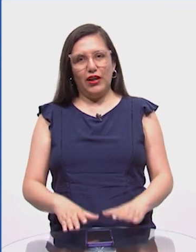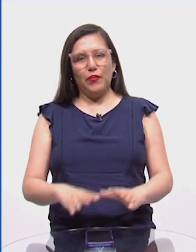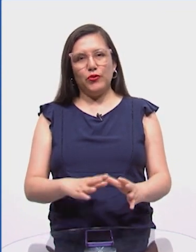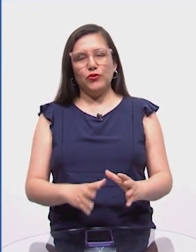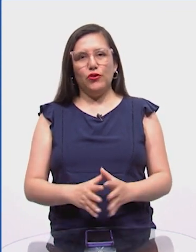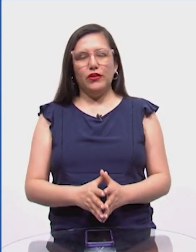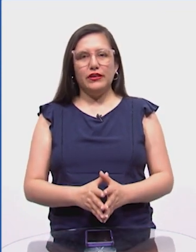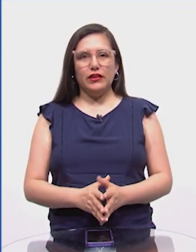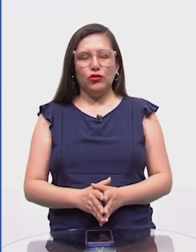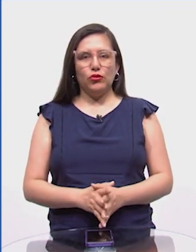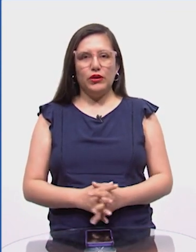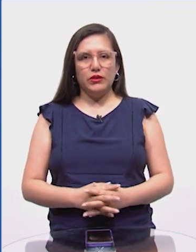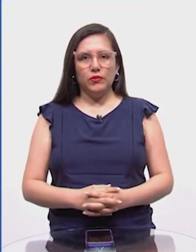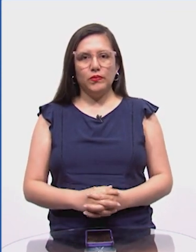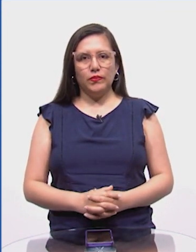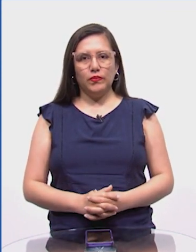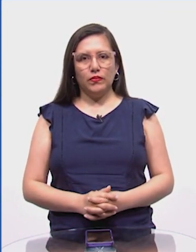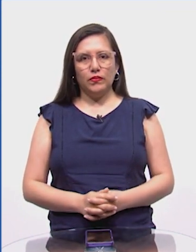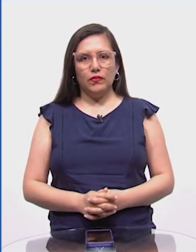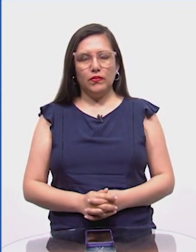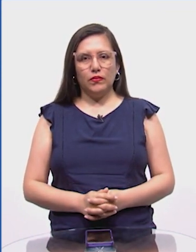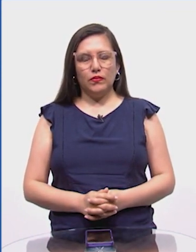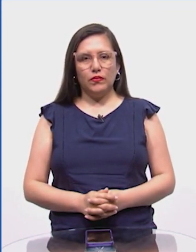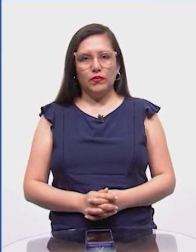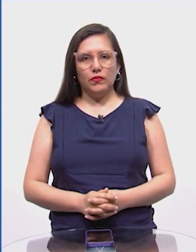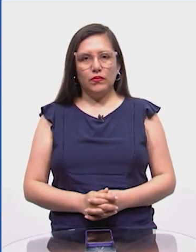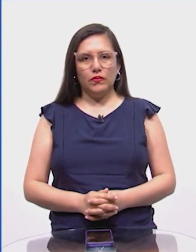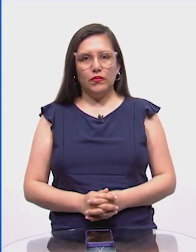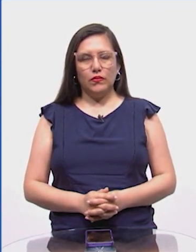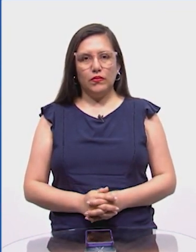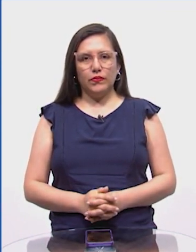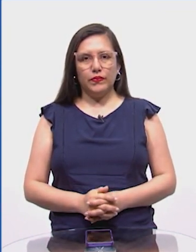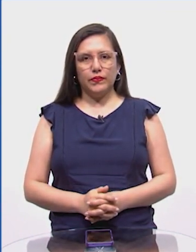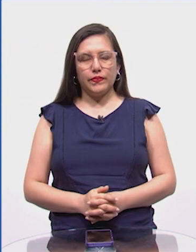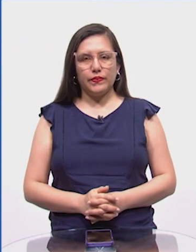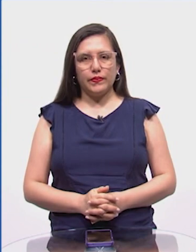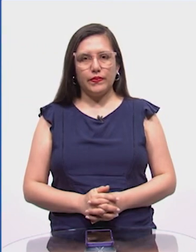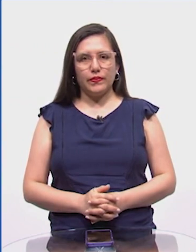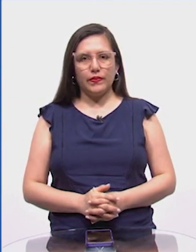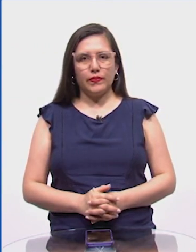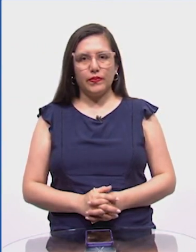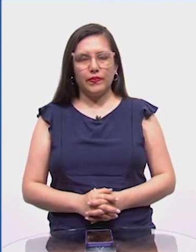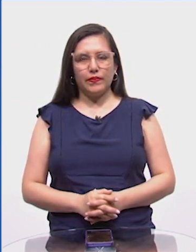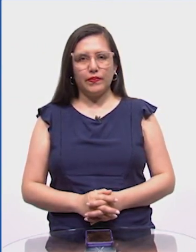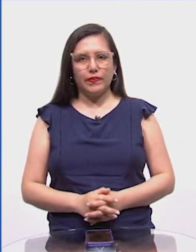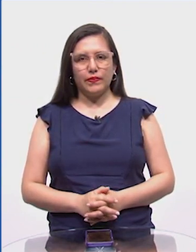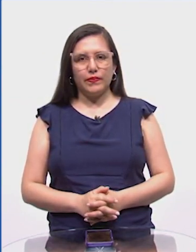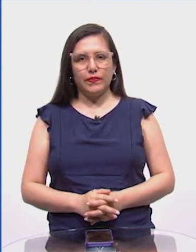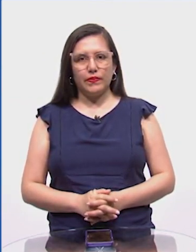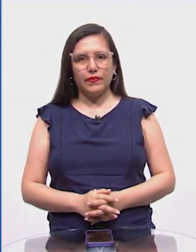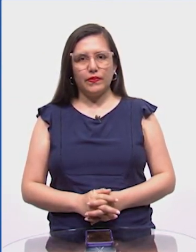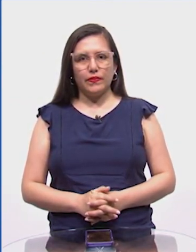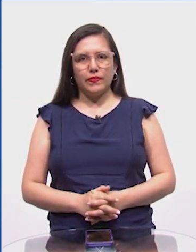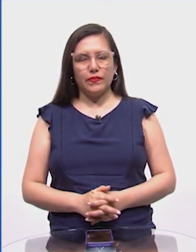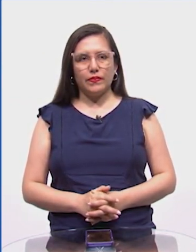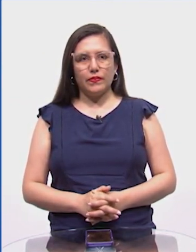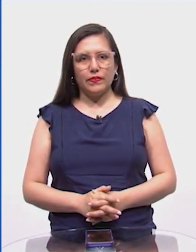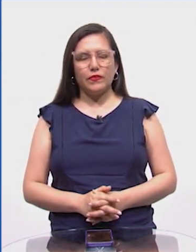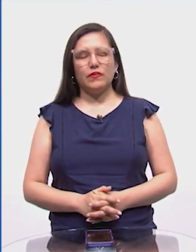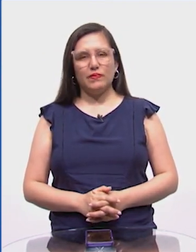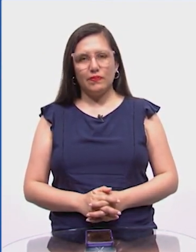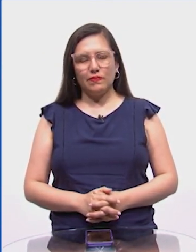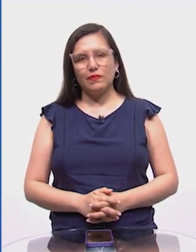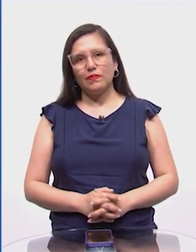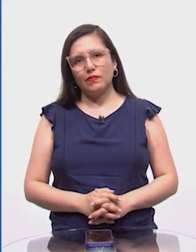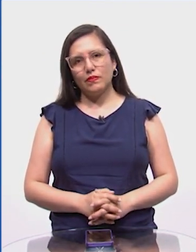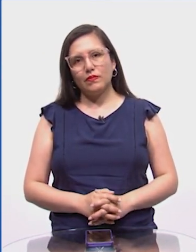estrepitoso, digamos, ¿no?, del sector turismo. Y otro indicador duro es las visitas a